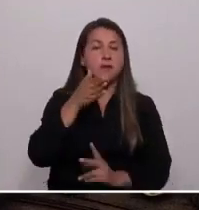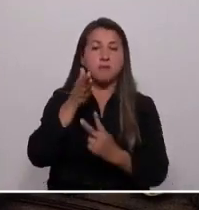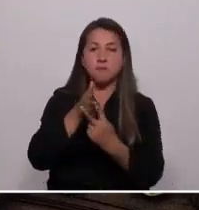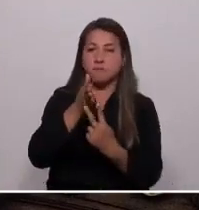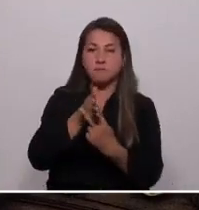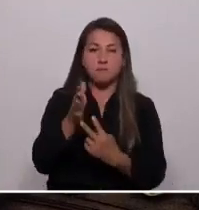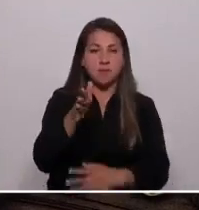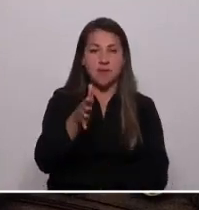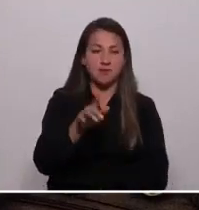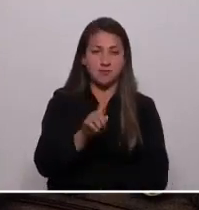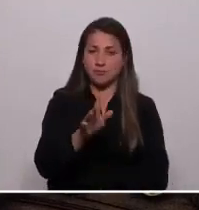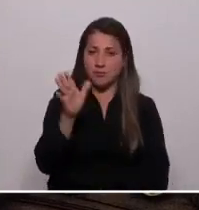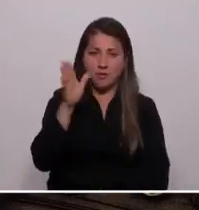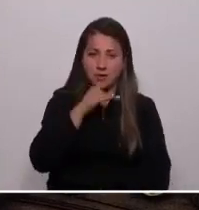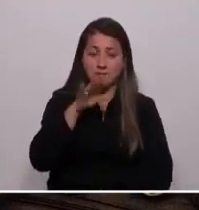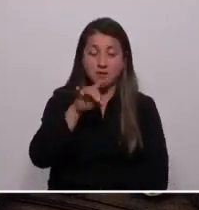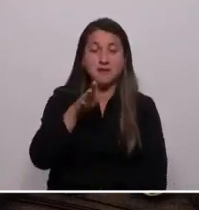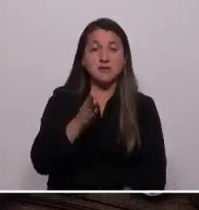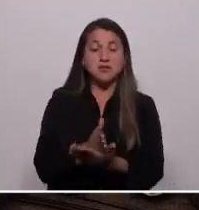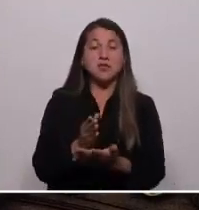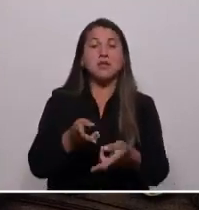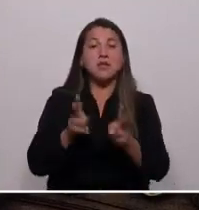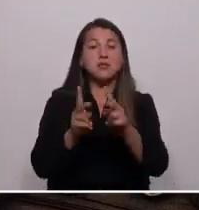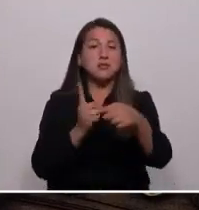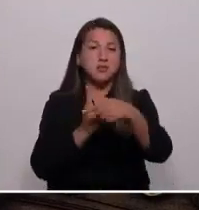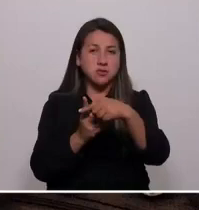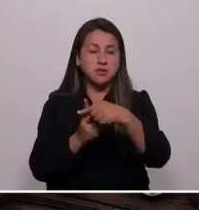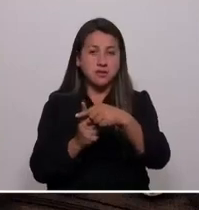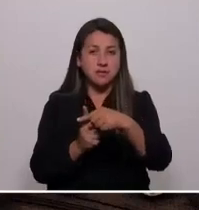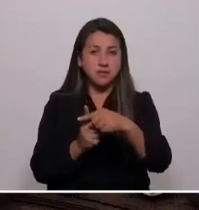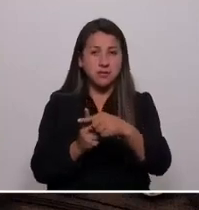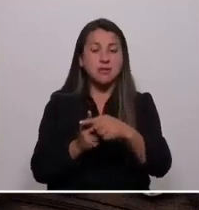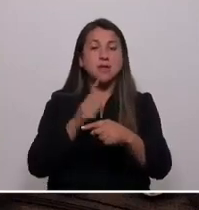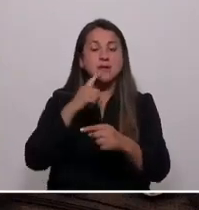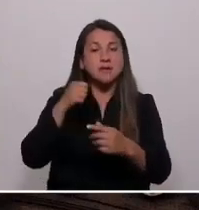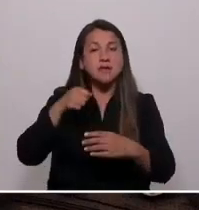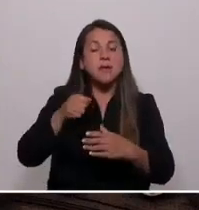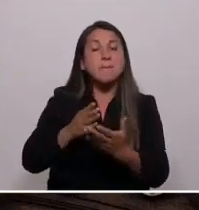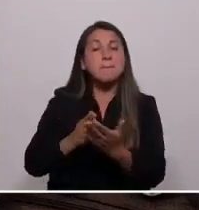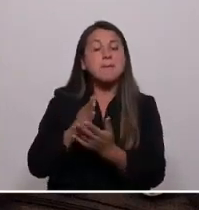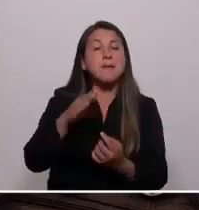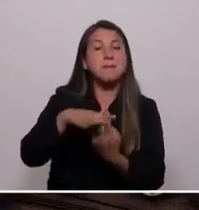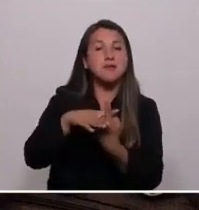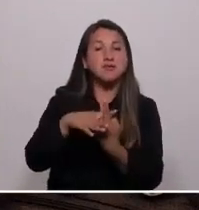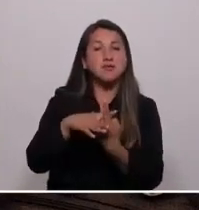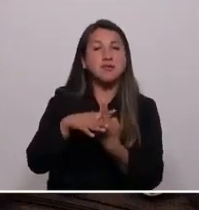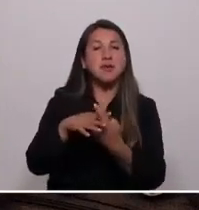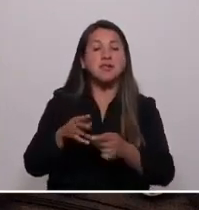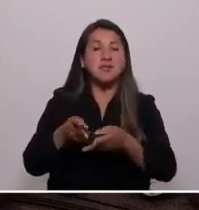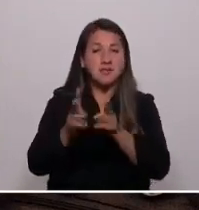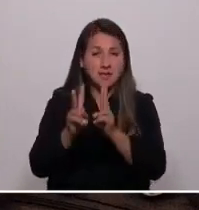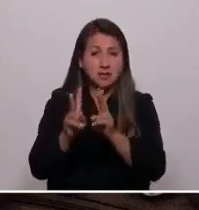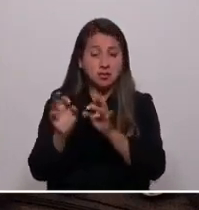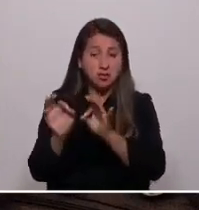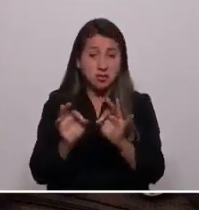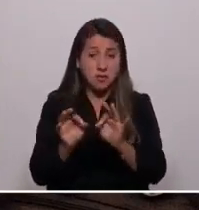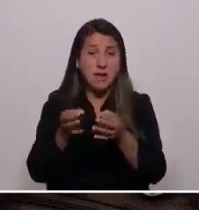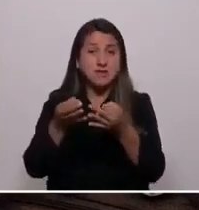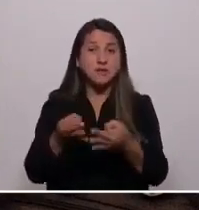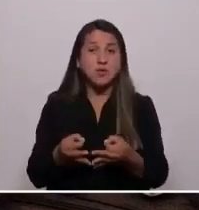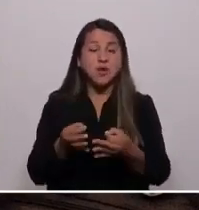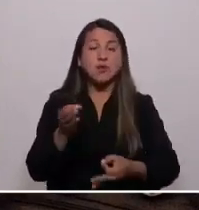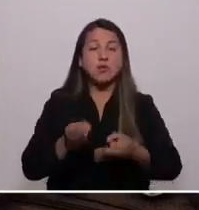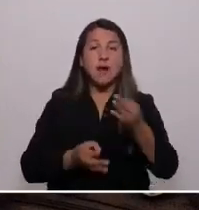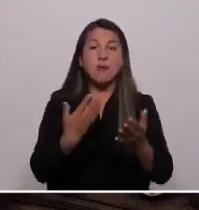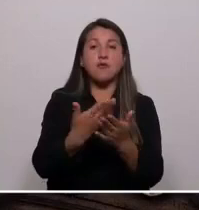esta decisión de derecho positivo tiene un origen histórico fue el derecho romano el que a modo de asegurar jurídicamente el